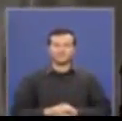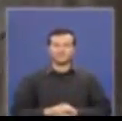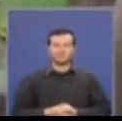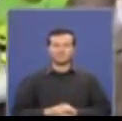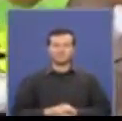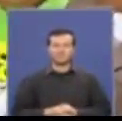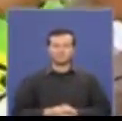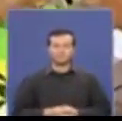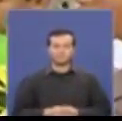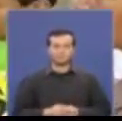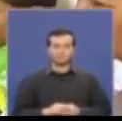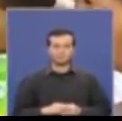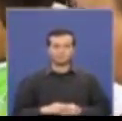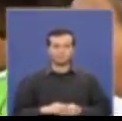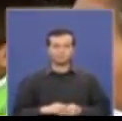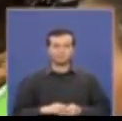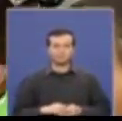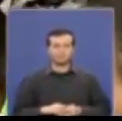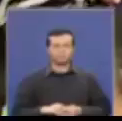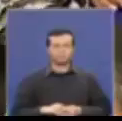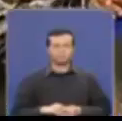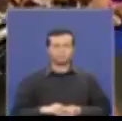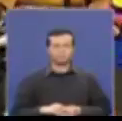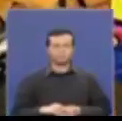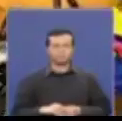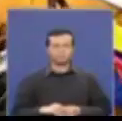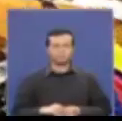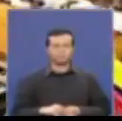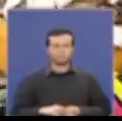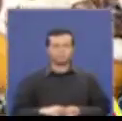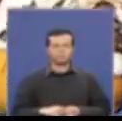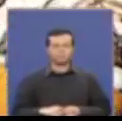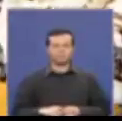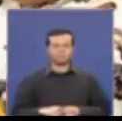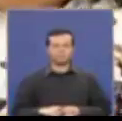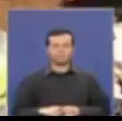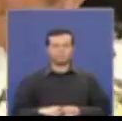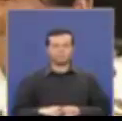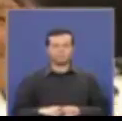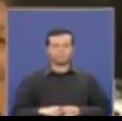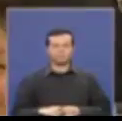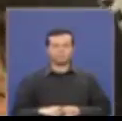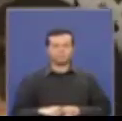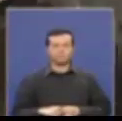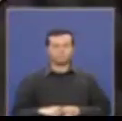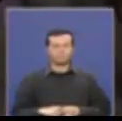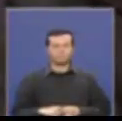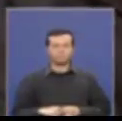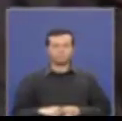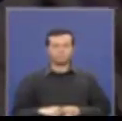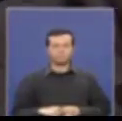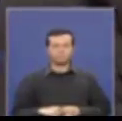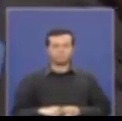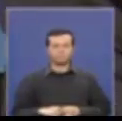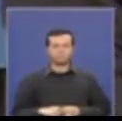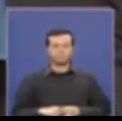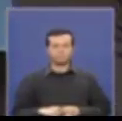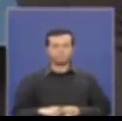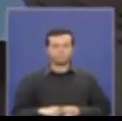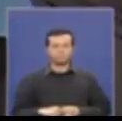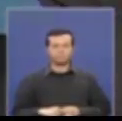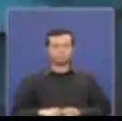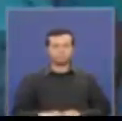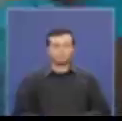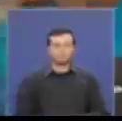Pagui, pagui, pagui, pagui, pagui, pagui, pagui, pagui, pagui. Carchi, carchi, carchi, carchi, tulcán, tulcán,